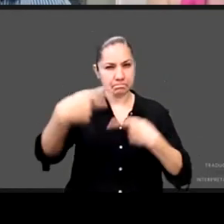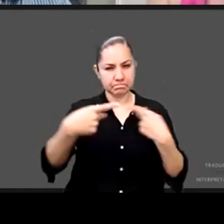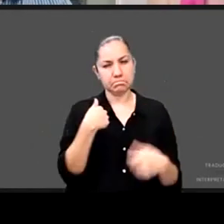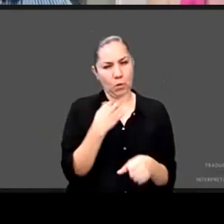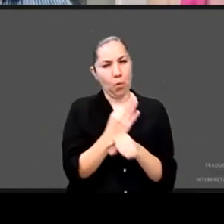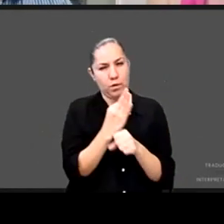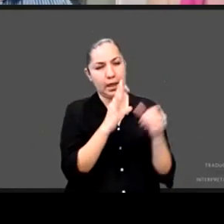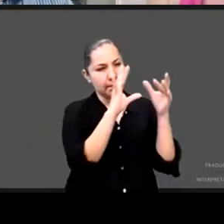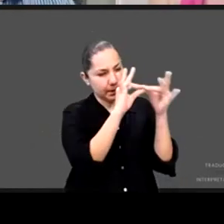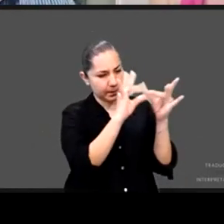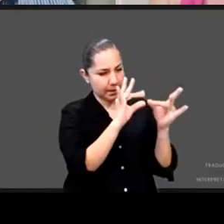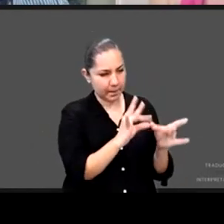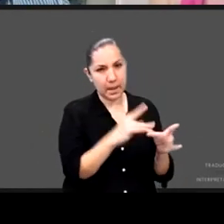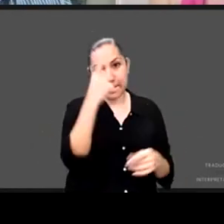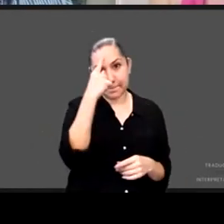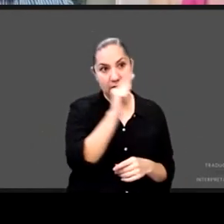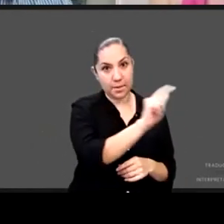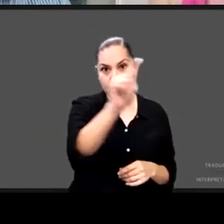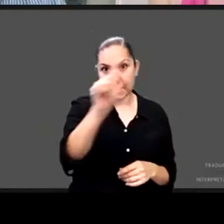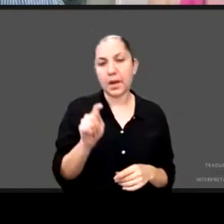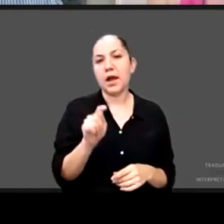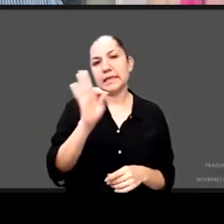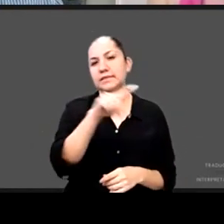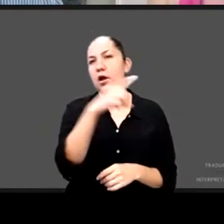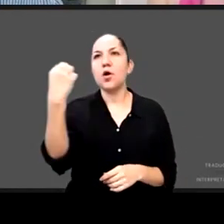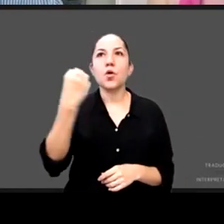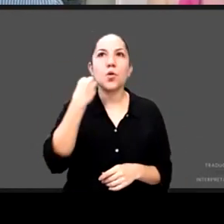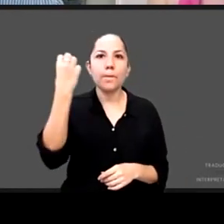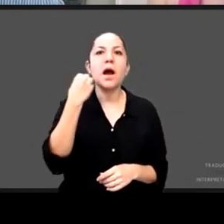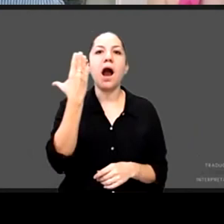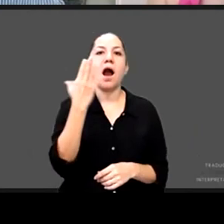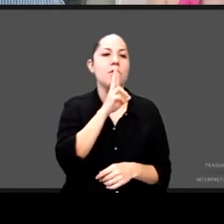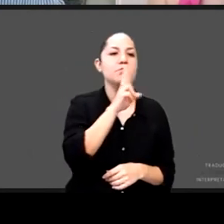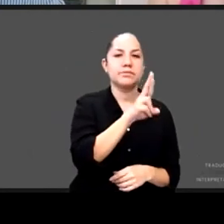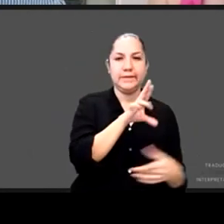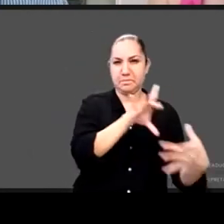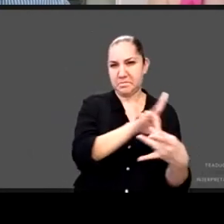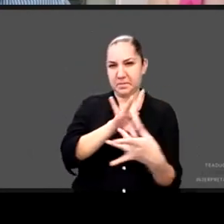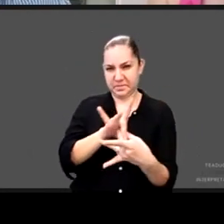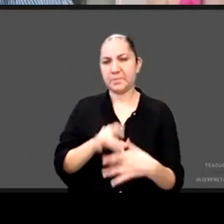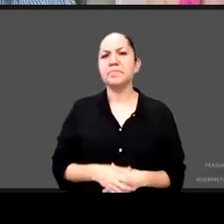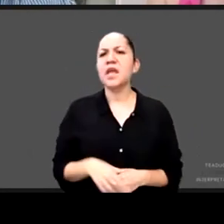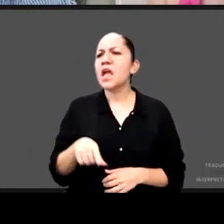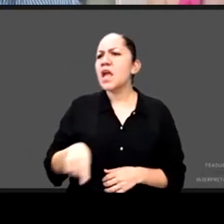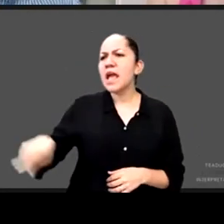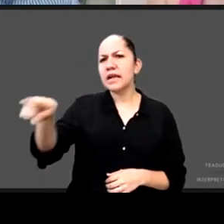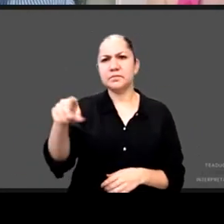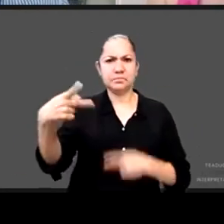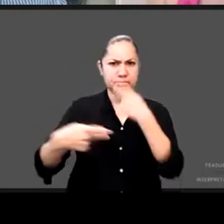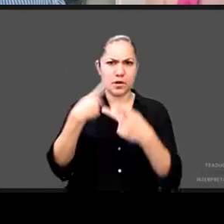de atenderlas, si se puede, durante su conversación. Nos preguntan dónde conseguir Cero Golpes,